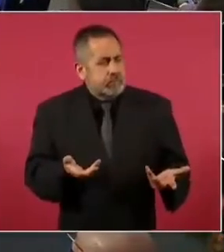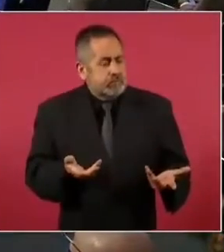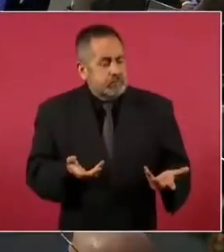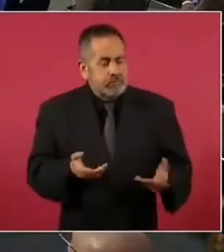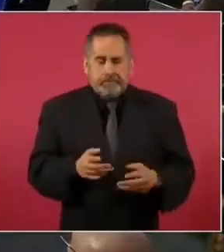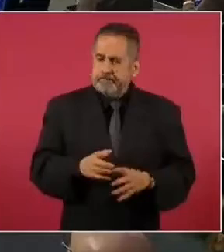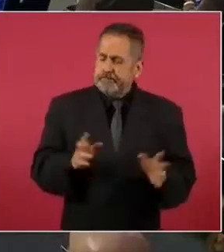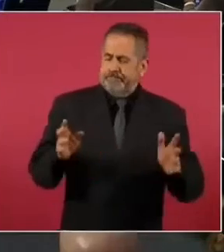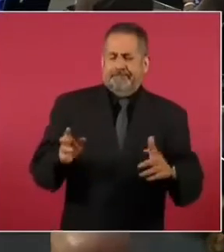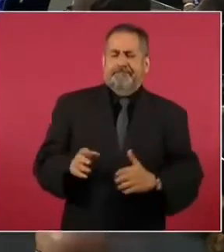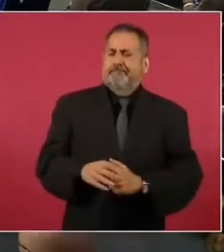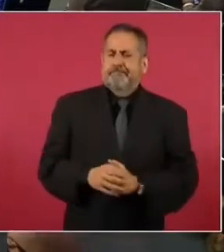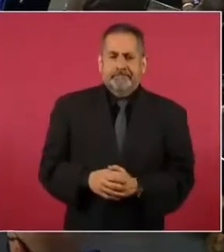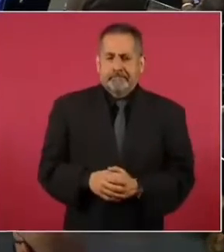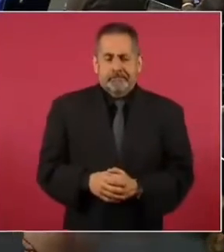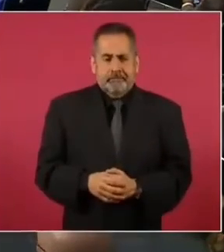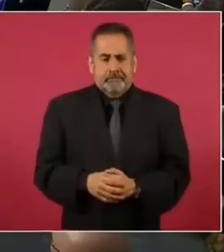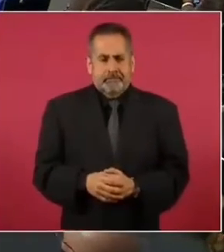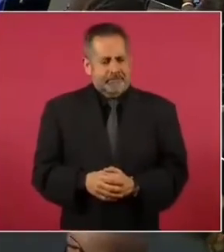de repente